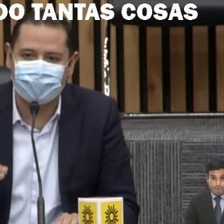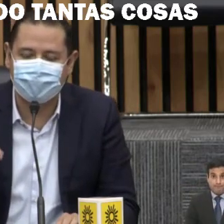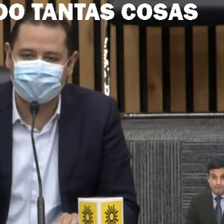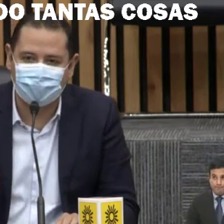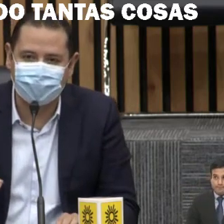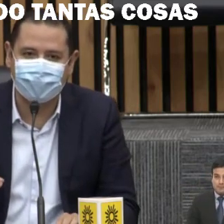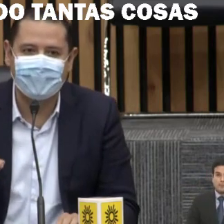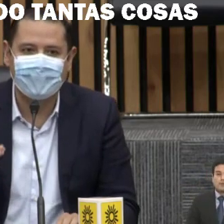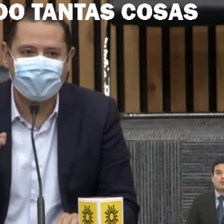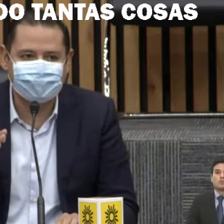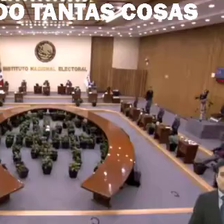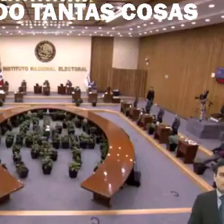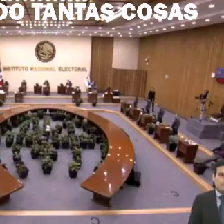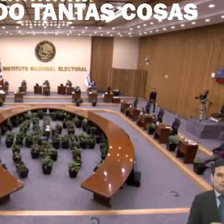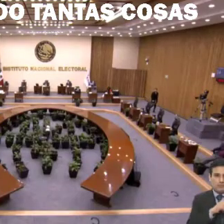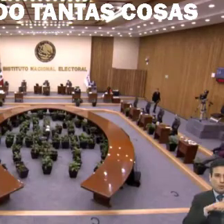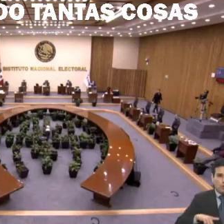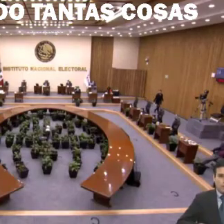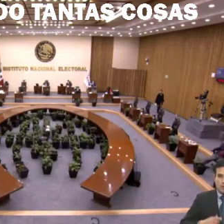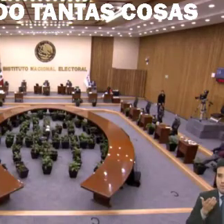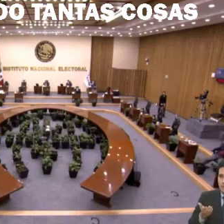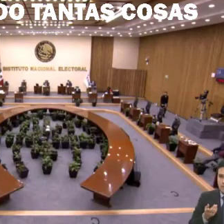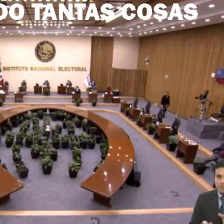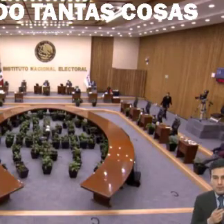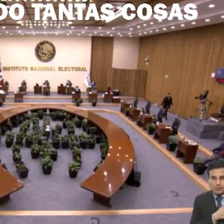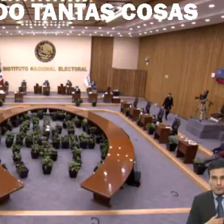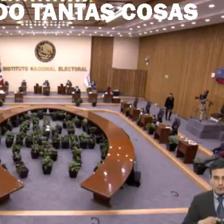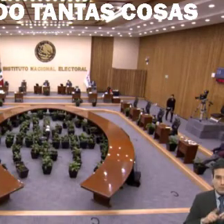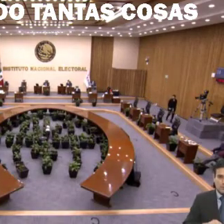Siempre lo he dicho y estoy